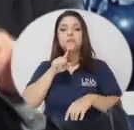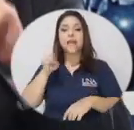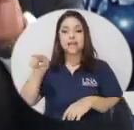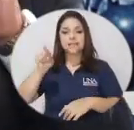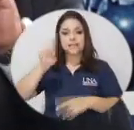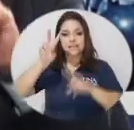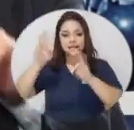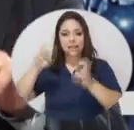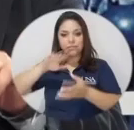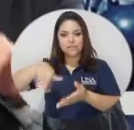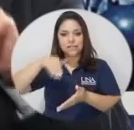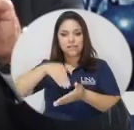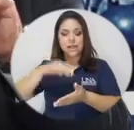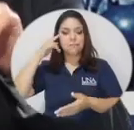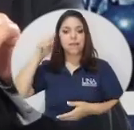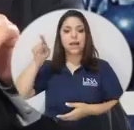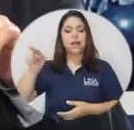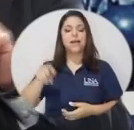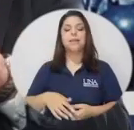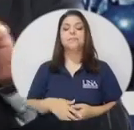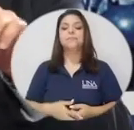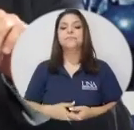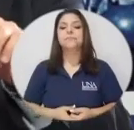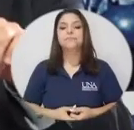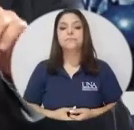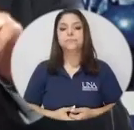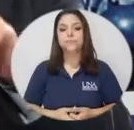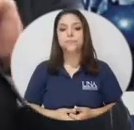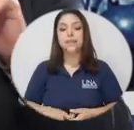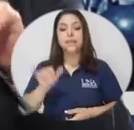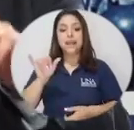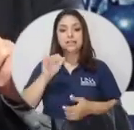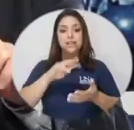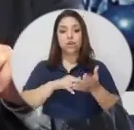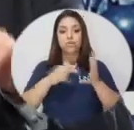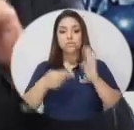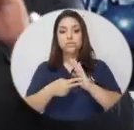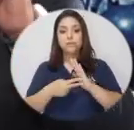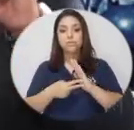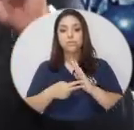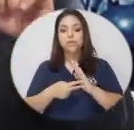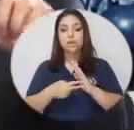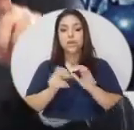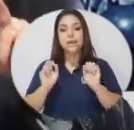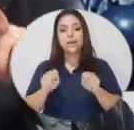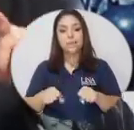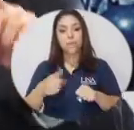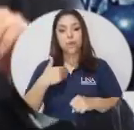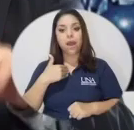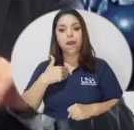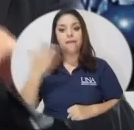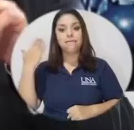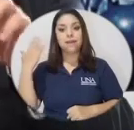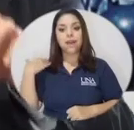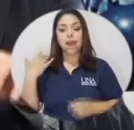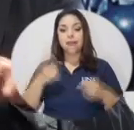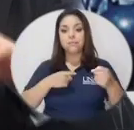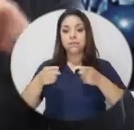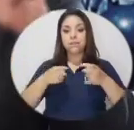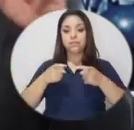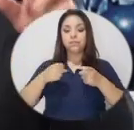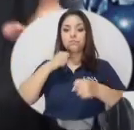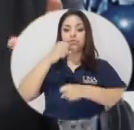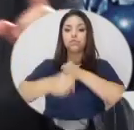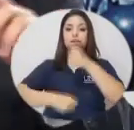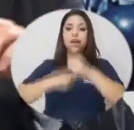Migración es el tema central para él y no la ayuda a América Latina. Olvidémonos ya de ese concepto que pudo haber en una administración